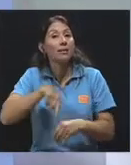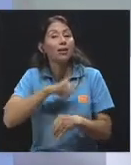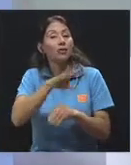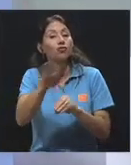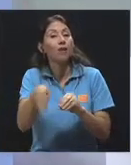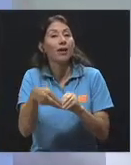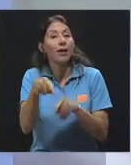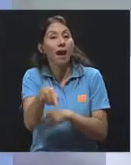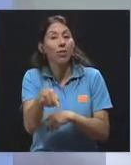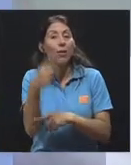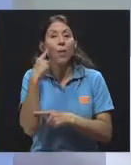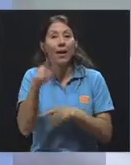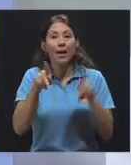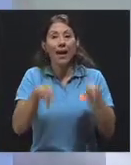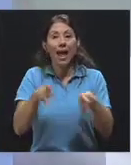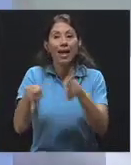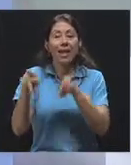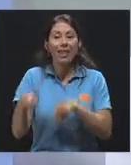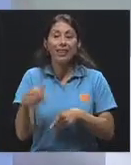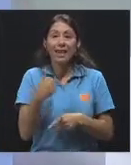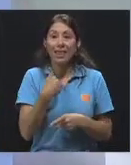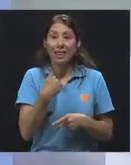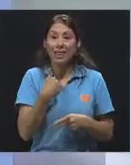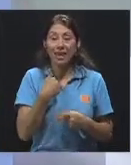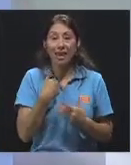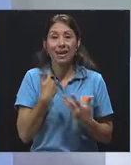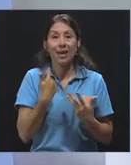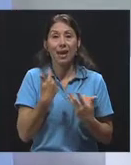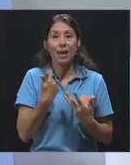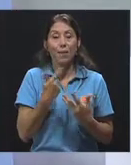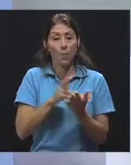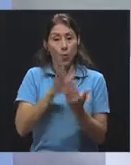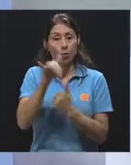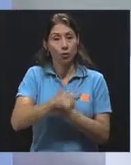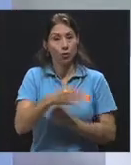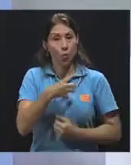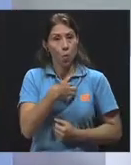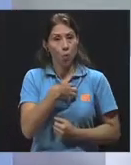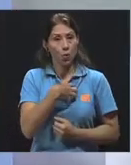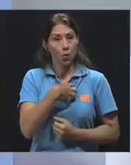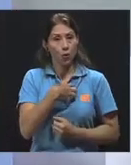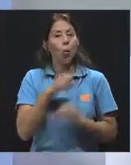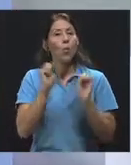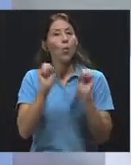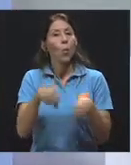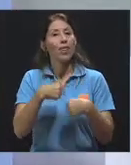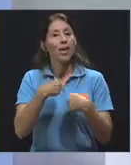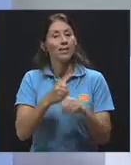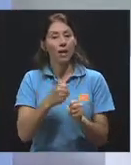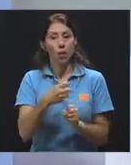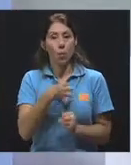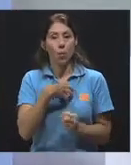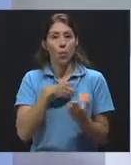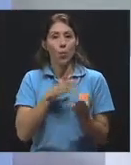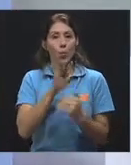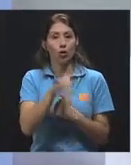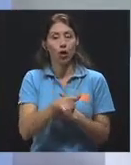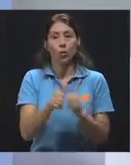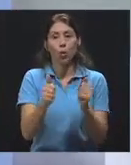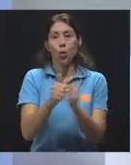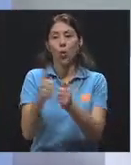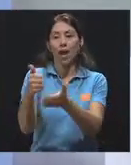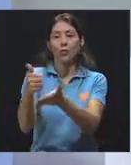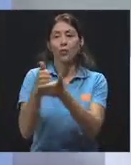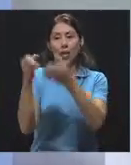agregando, aparte, para que dé más tiempo, es para que la gente que tiene proyectos propios pueda hacer eso de su proyecto, claro, con la